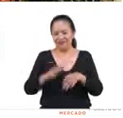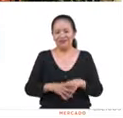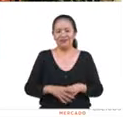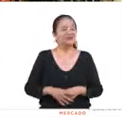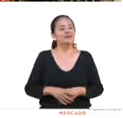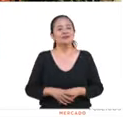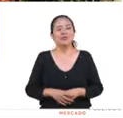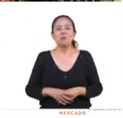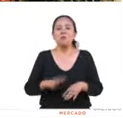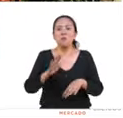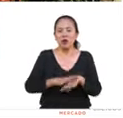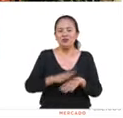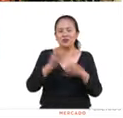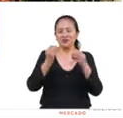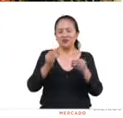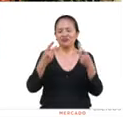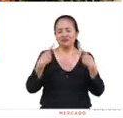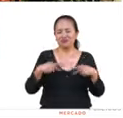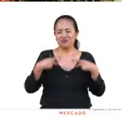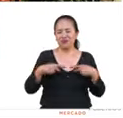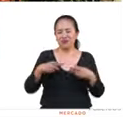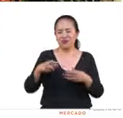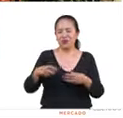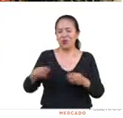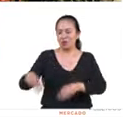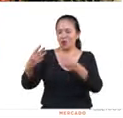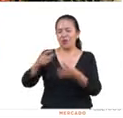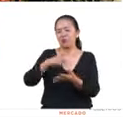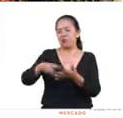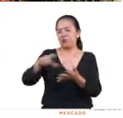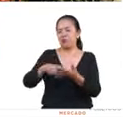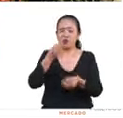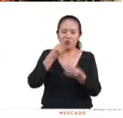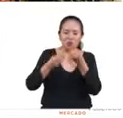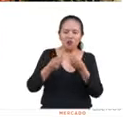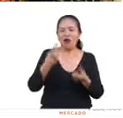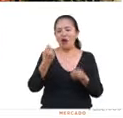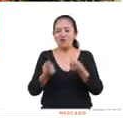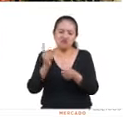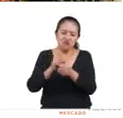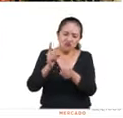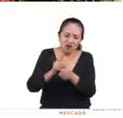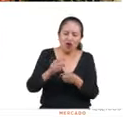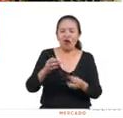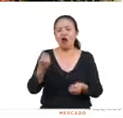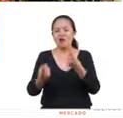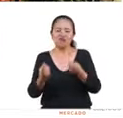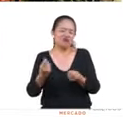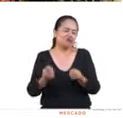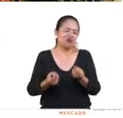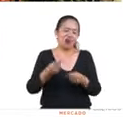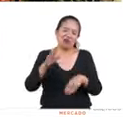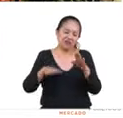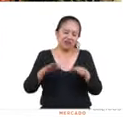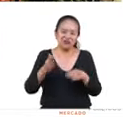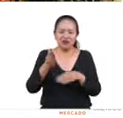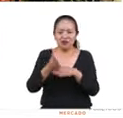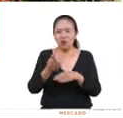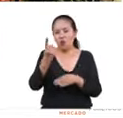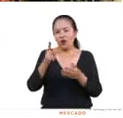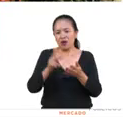personas abastecen sus hogares semanalmente en mercados públicos, algunos van diario, otros cada tercer día, por lo menos una vez a